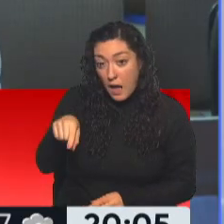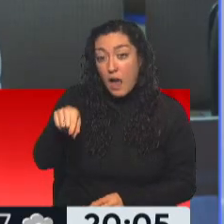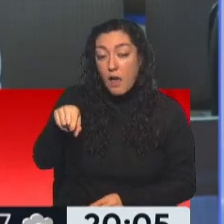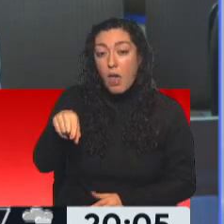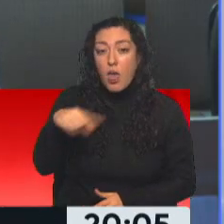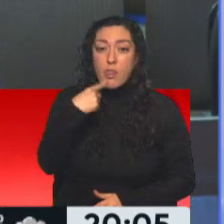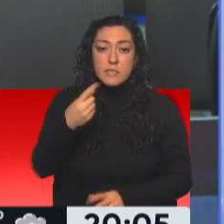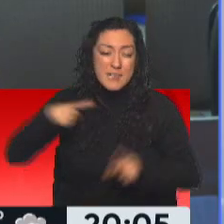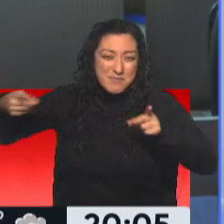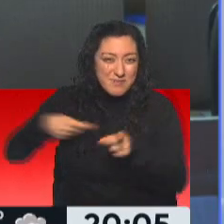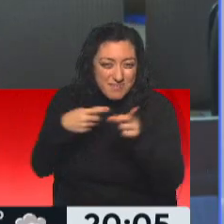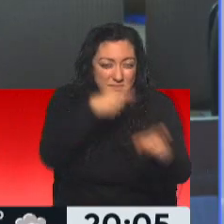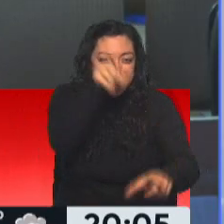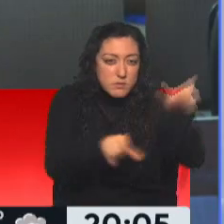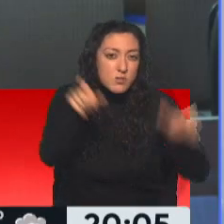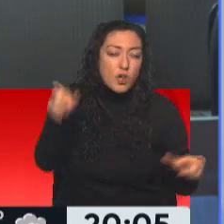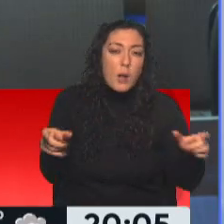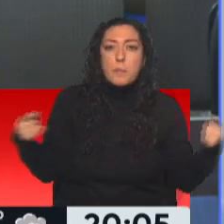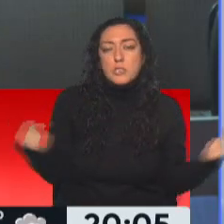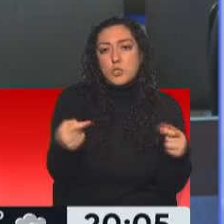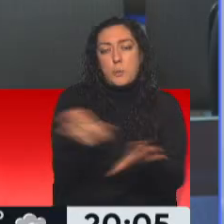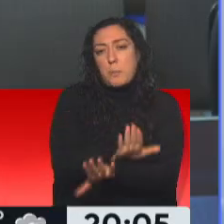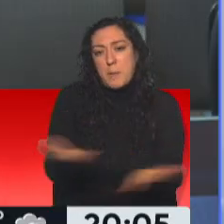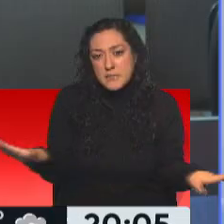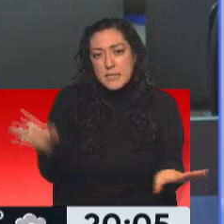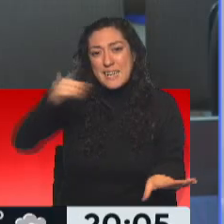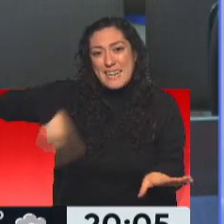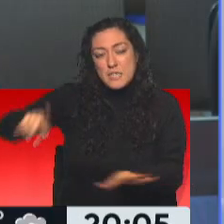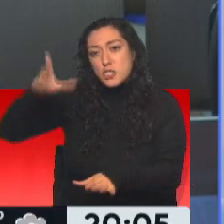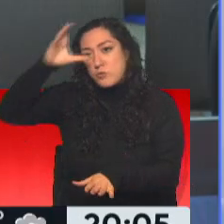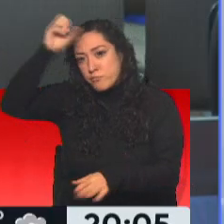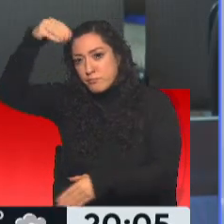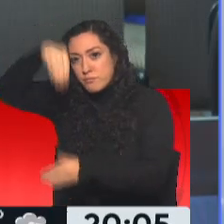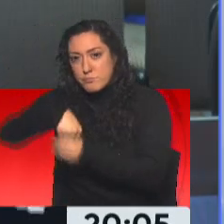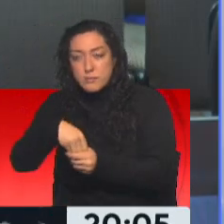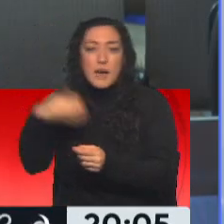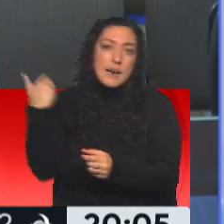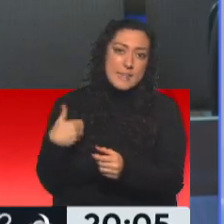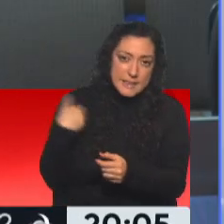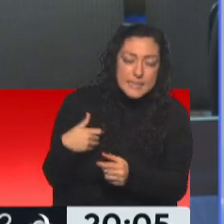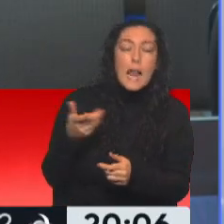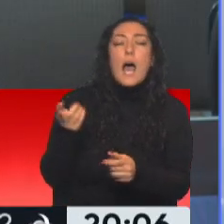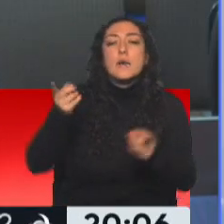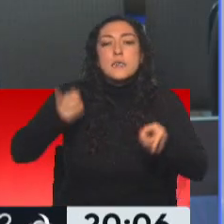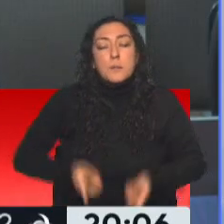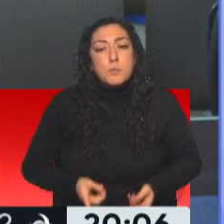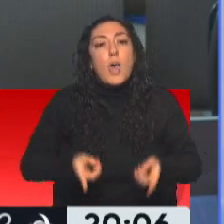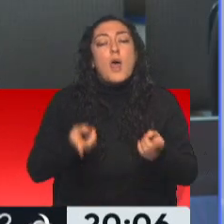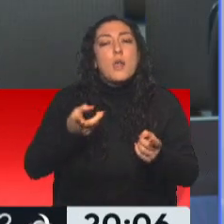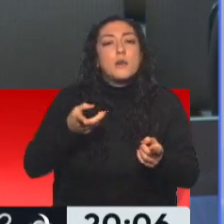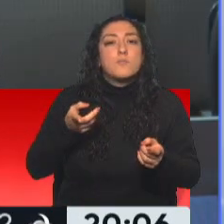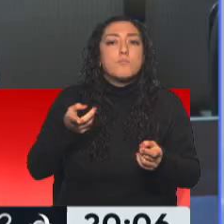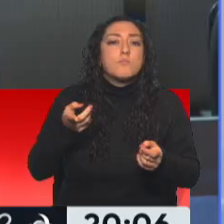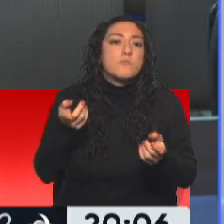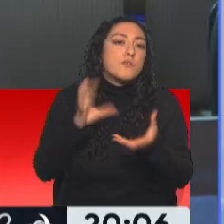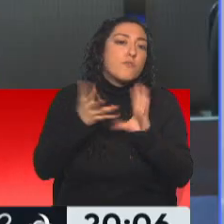la persecución a los miembros de la oposición que están resguardados en la sede diplomática de Argentina en Caracas y solicitó también un salvoconducto